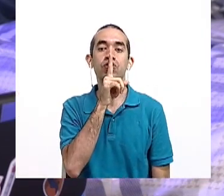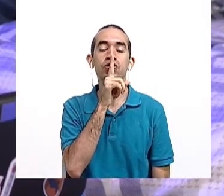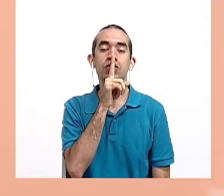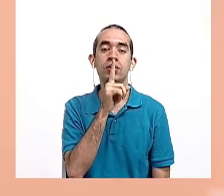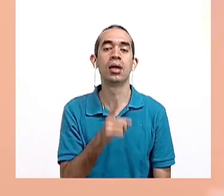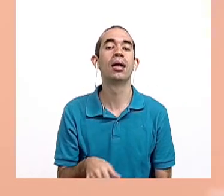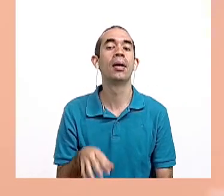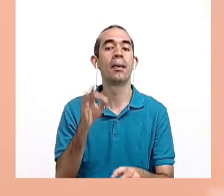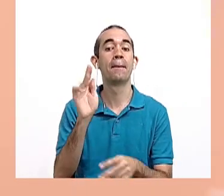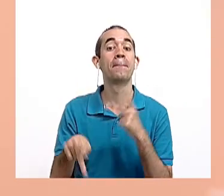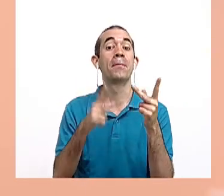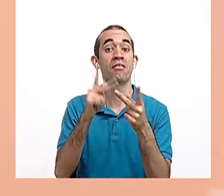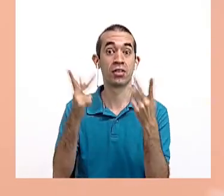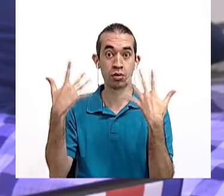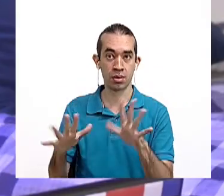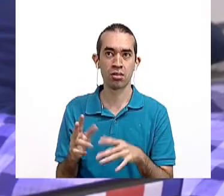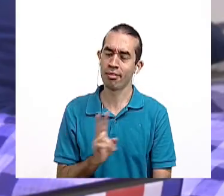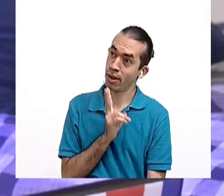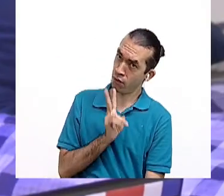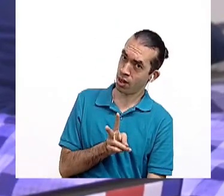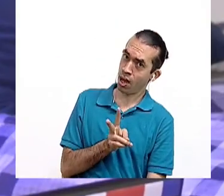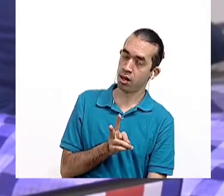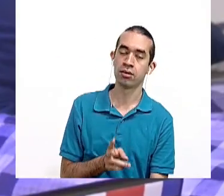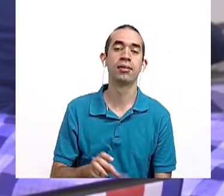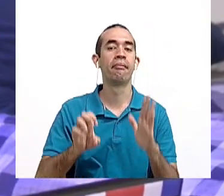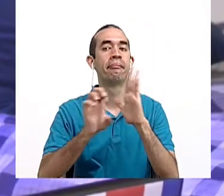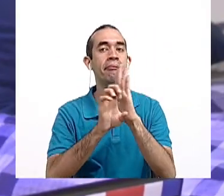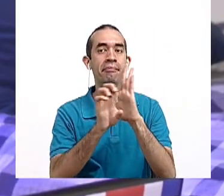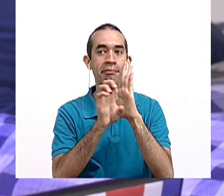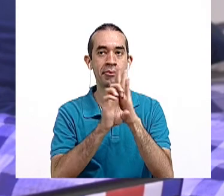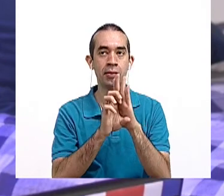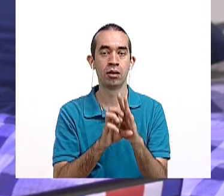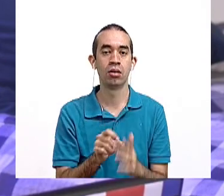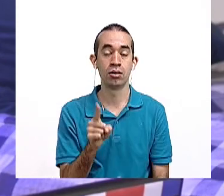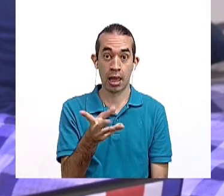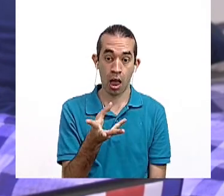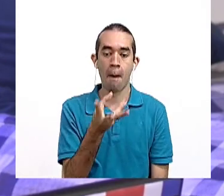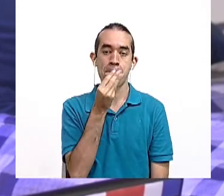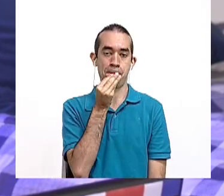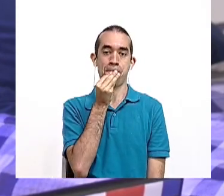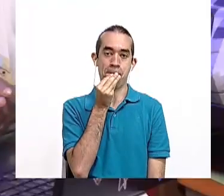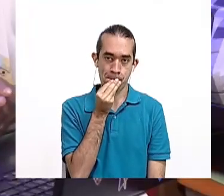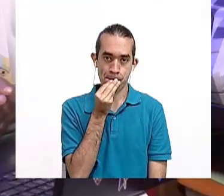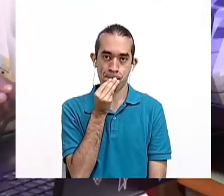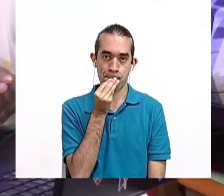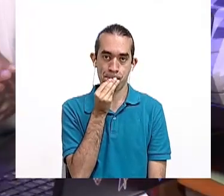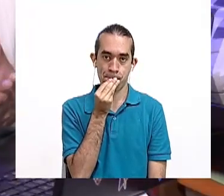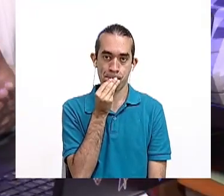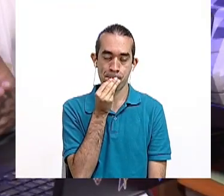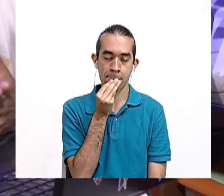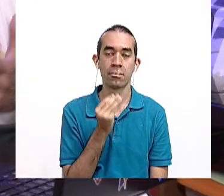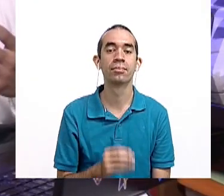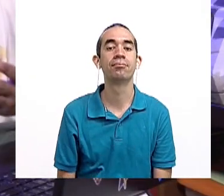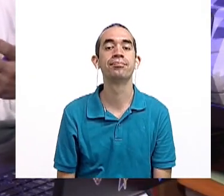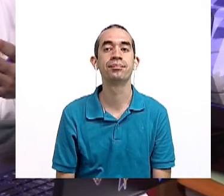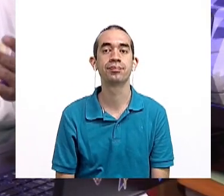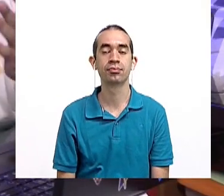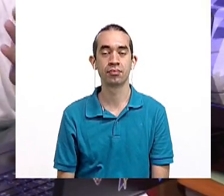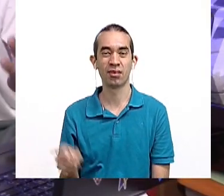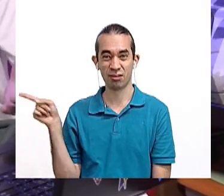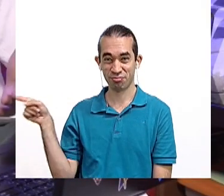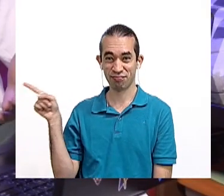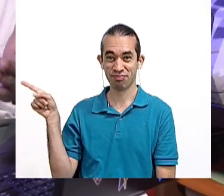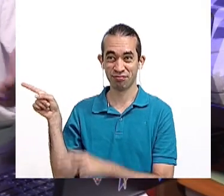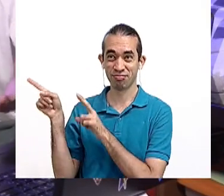pretérito perfecto. ¿De verdad? Por ejemplo, se cayó lo que debía decir. Y por último, cayó es